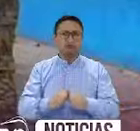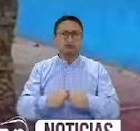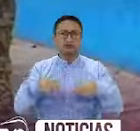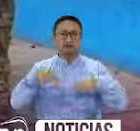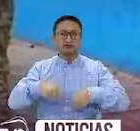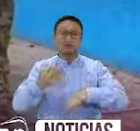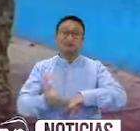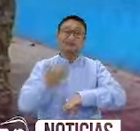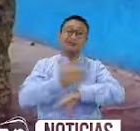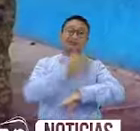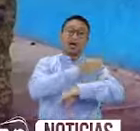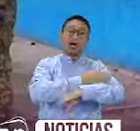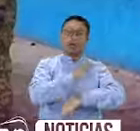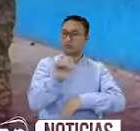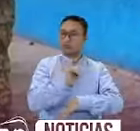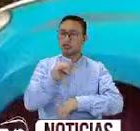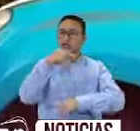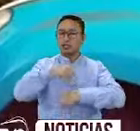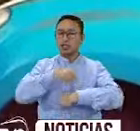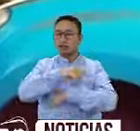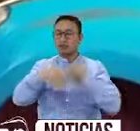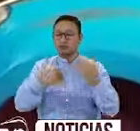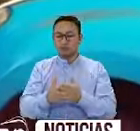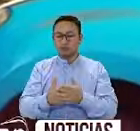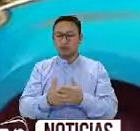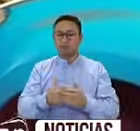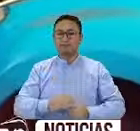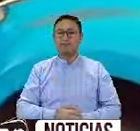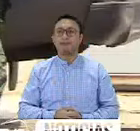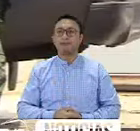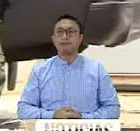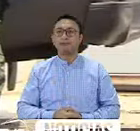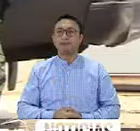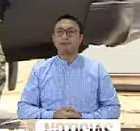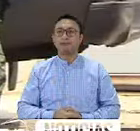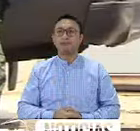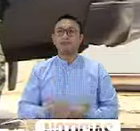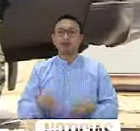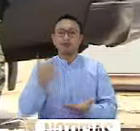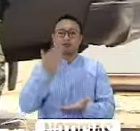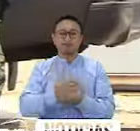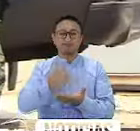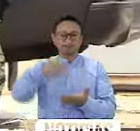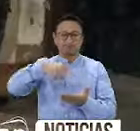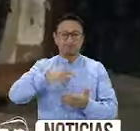decretos de ejecutivos firmados en julio y agosto de 2024 con esto una nueva pausa ya volvemos